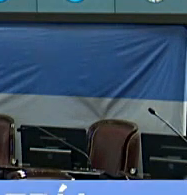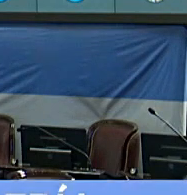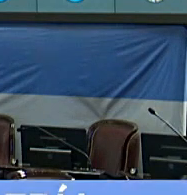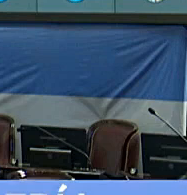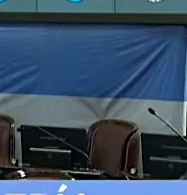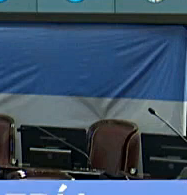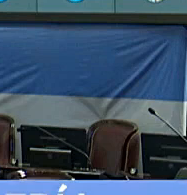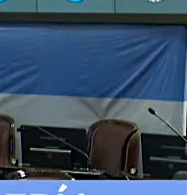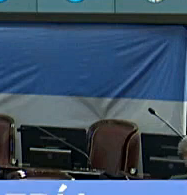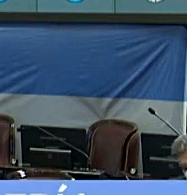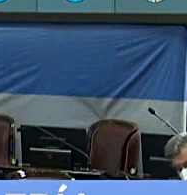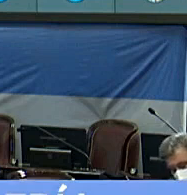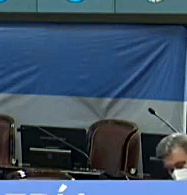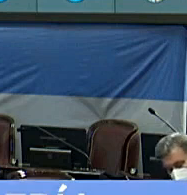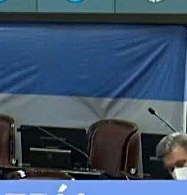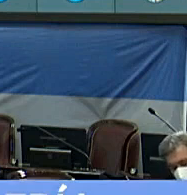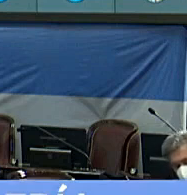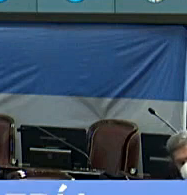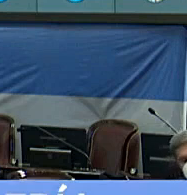Se cierra la votación.